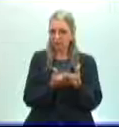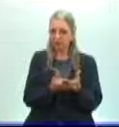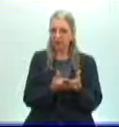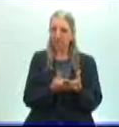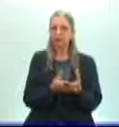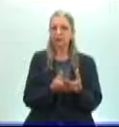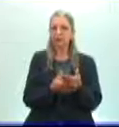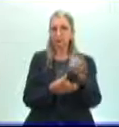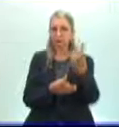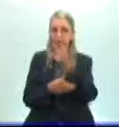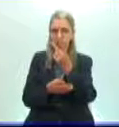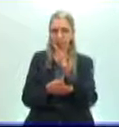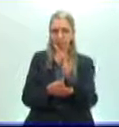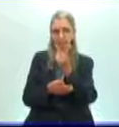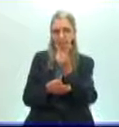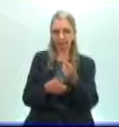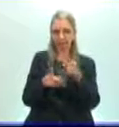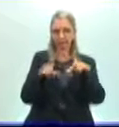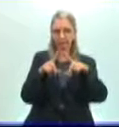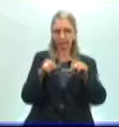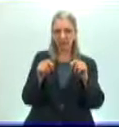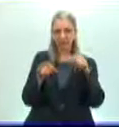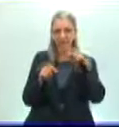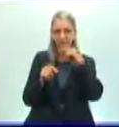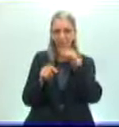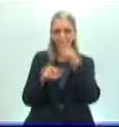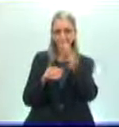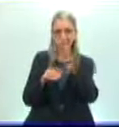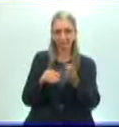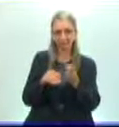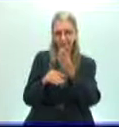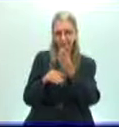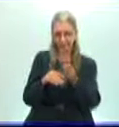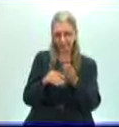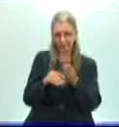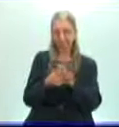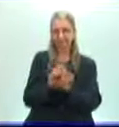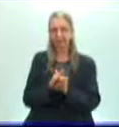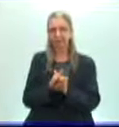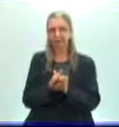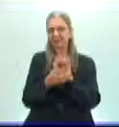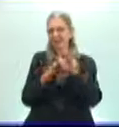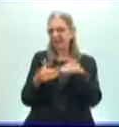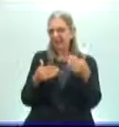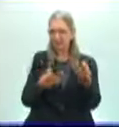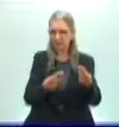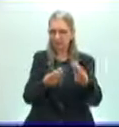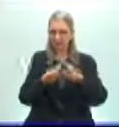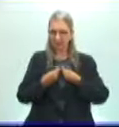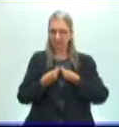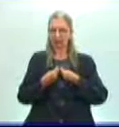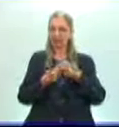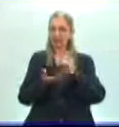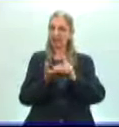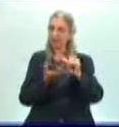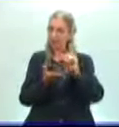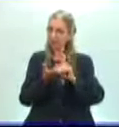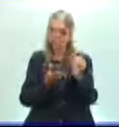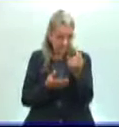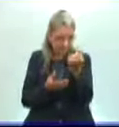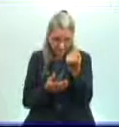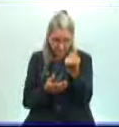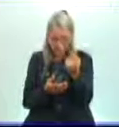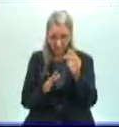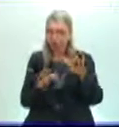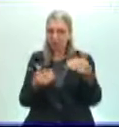dos triángulos. Y vamos a ver qué hacemos. Por supuesto, siempre nos debemos preguntar qué nos da el ejercicio. Ya sabemos lo que nos pide.